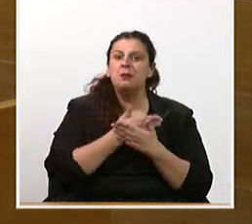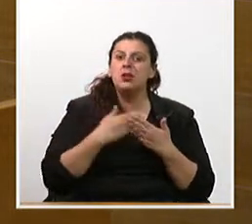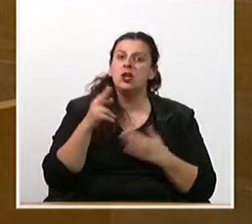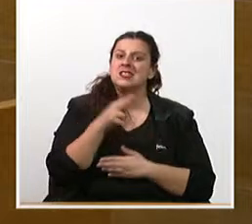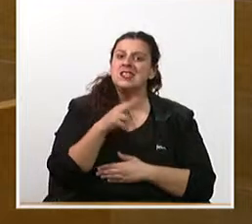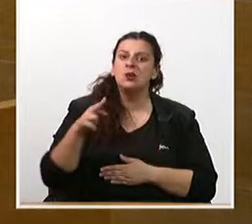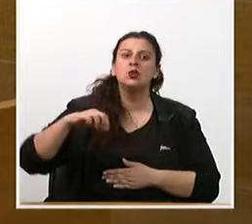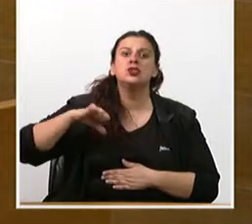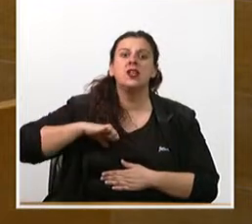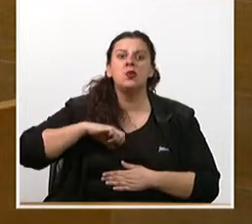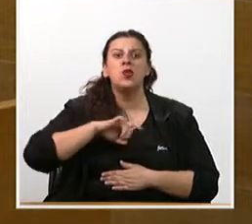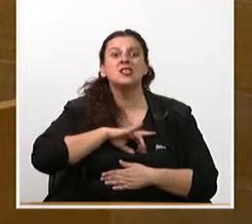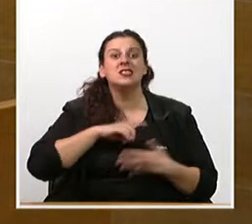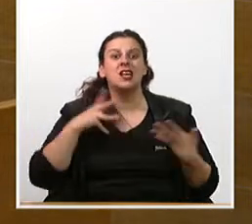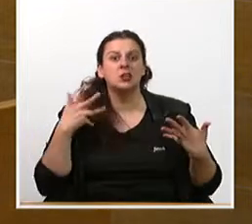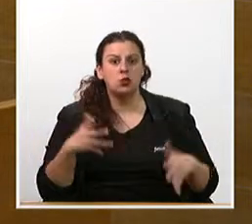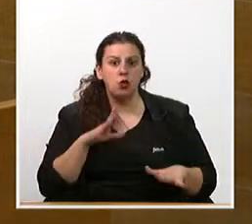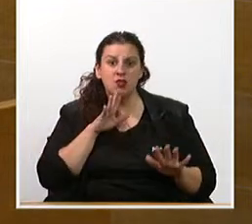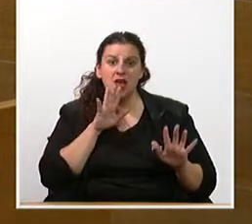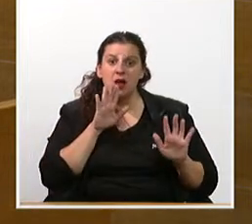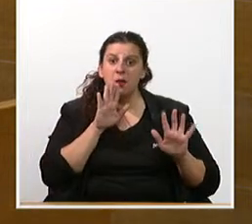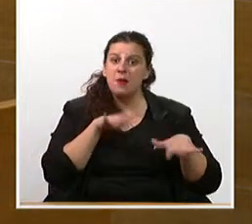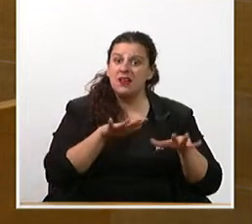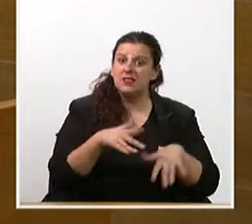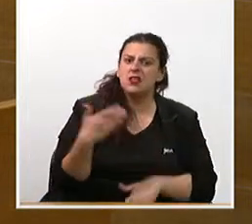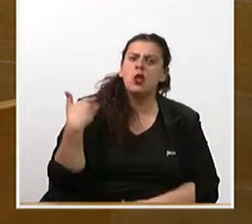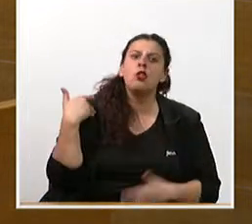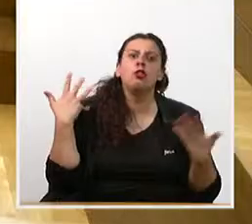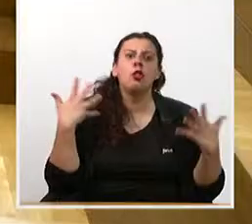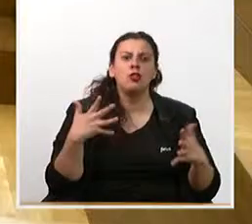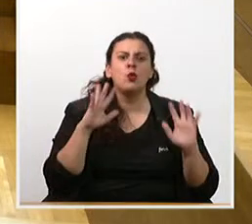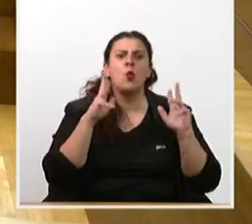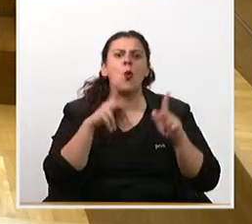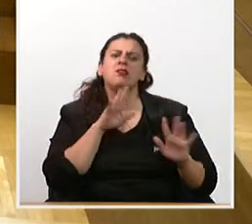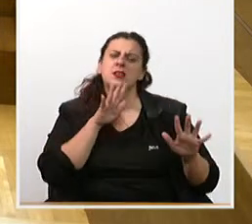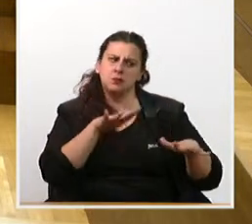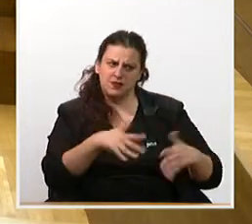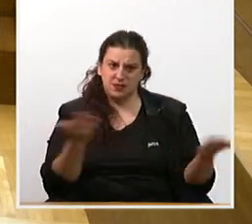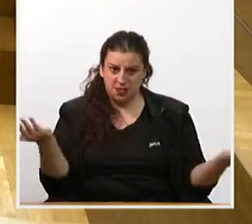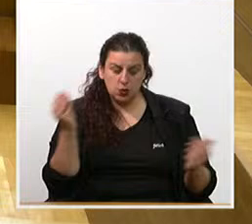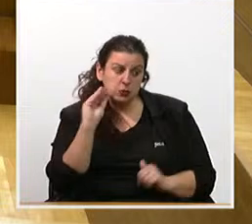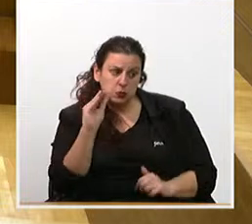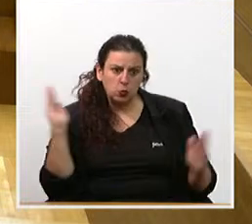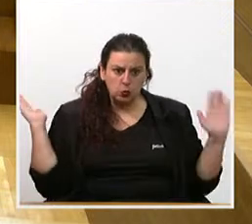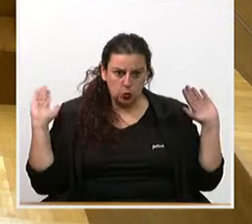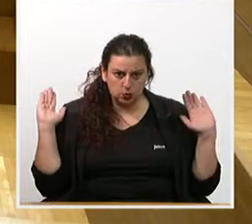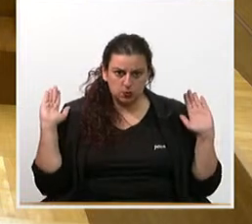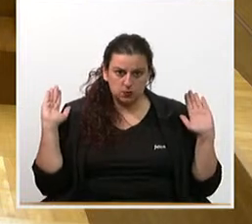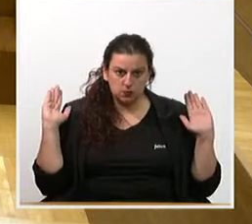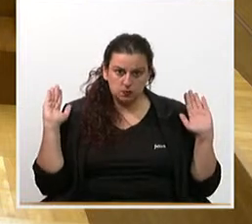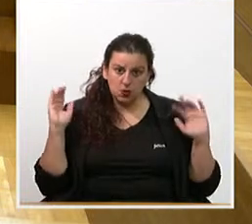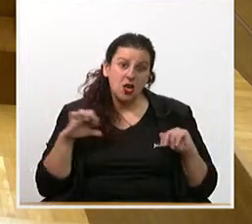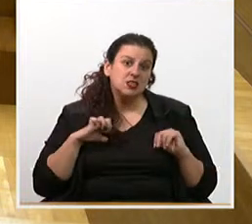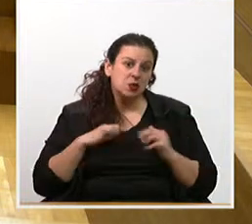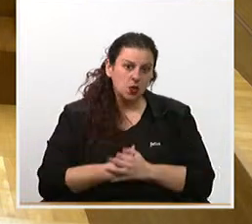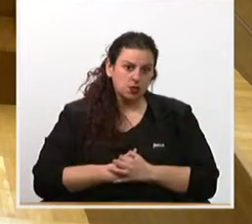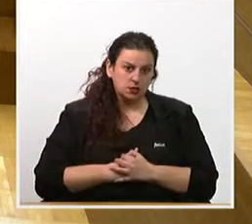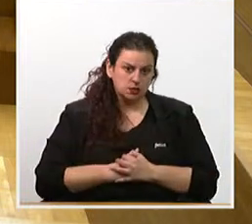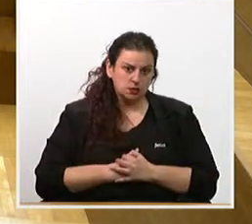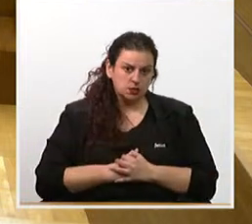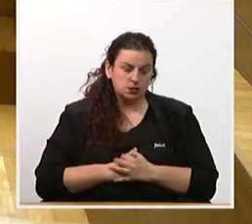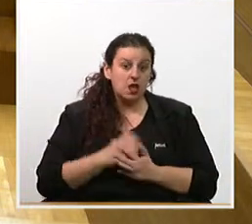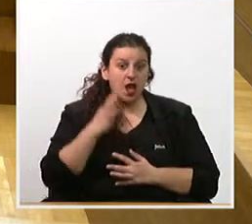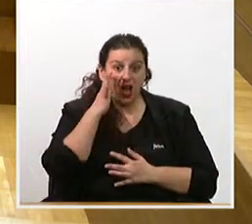sindicatos Cuántas manifestaciones hicieron los sindicatos Cuántas manifestaciones hicieron con estas deudas que ponían en